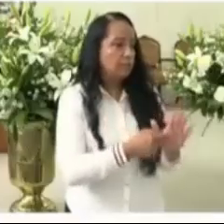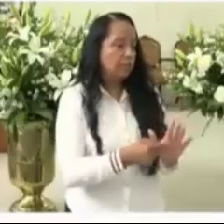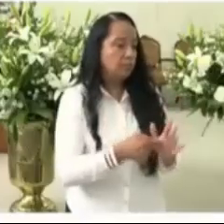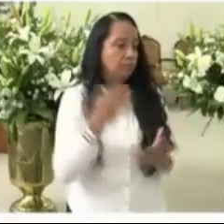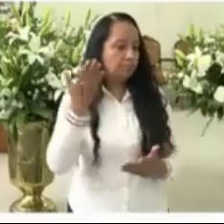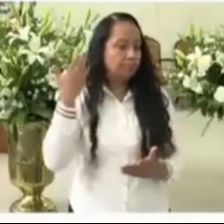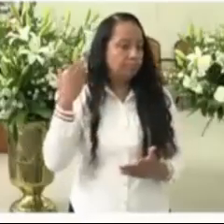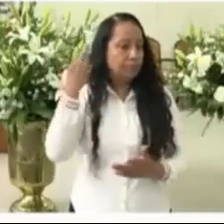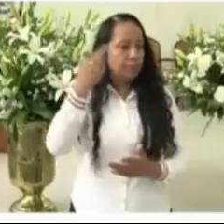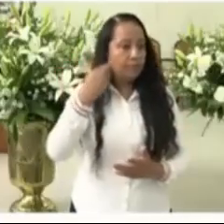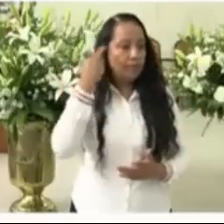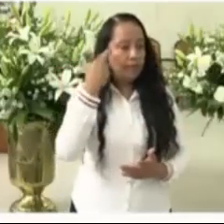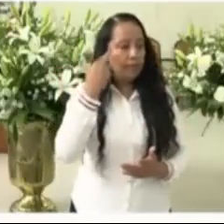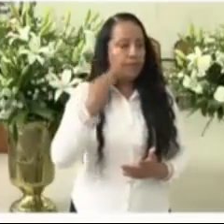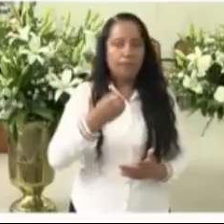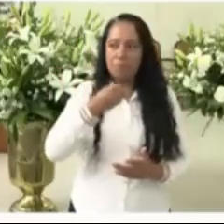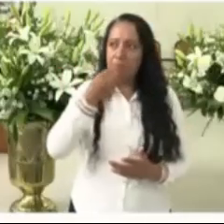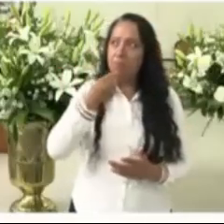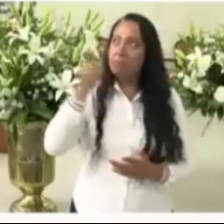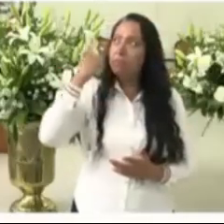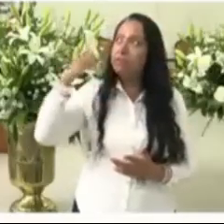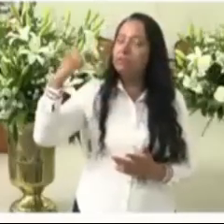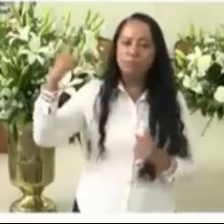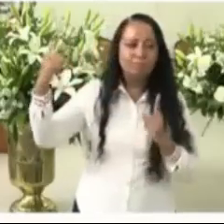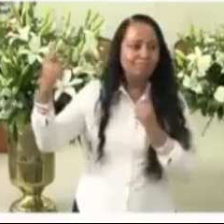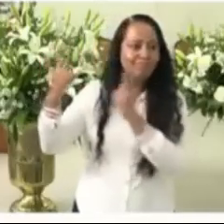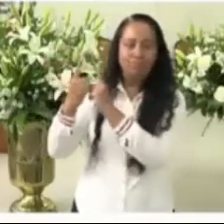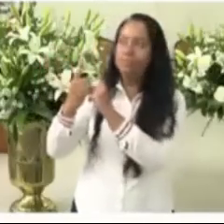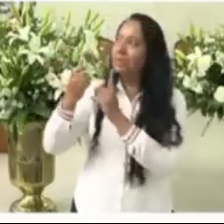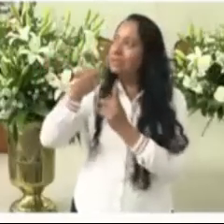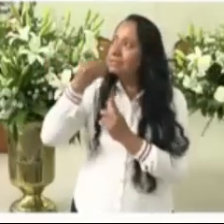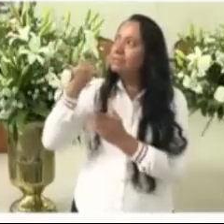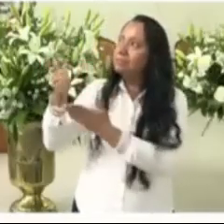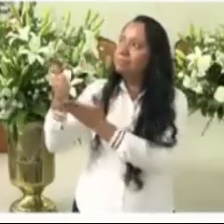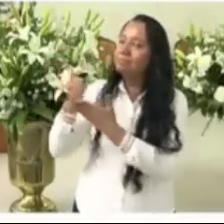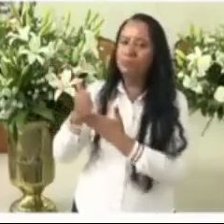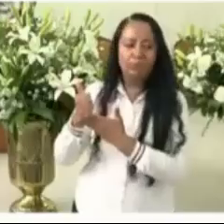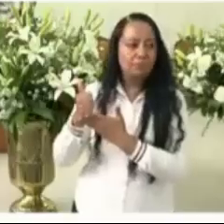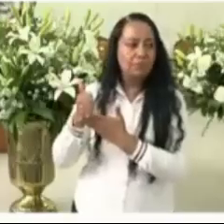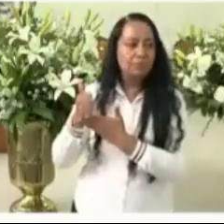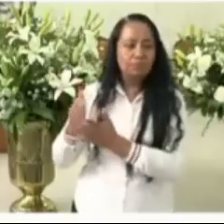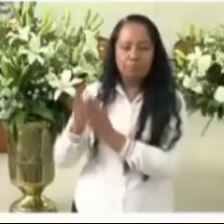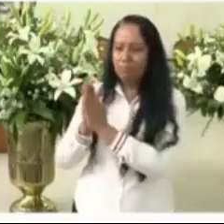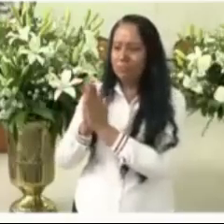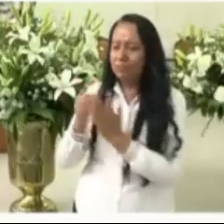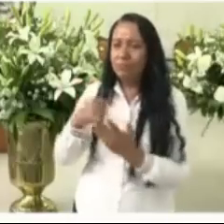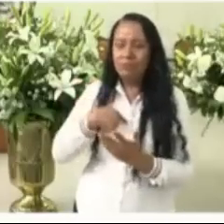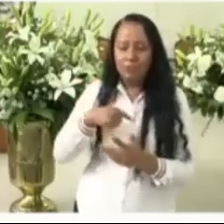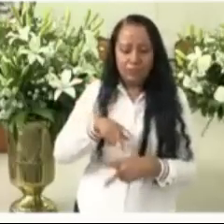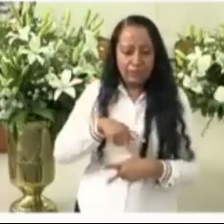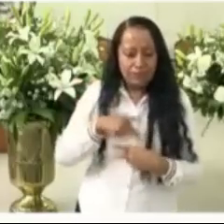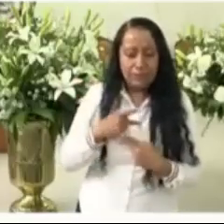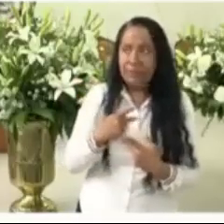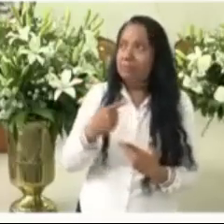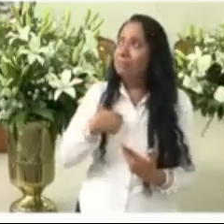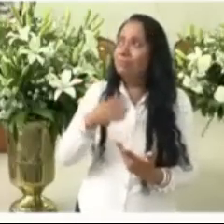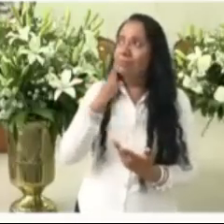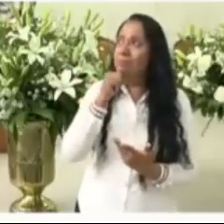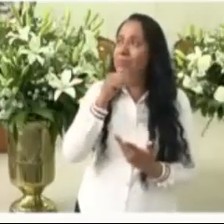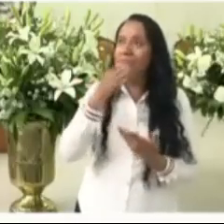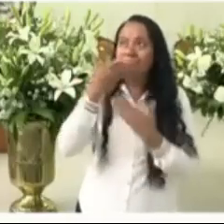yo, en primer lugar, de humillarnos delante del Señor. Reconocer que ya no